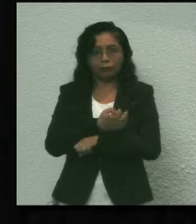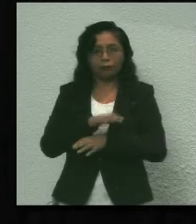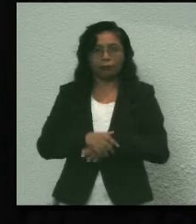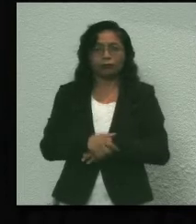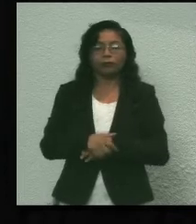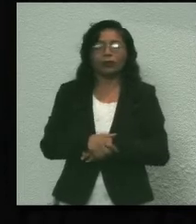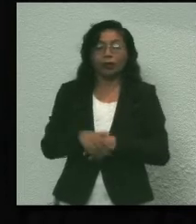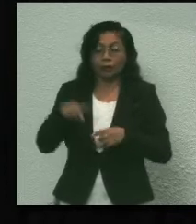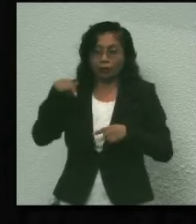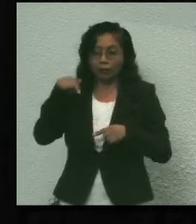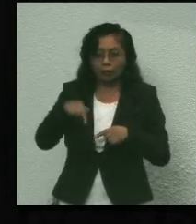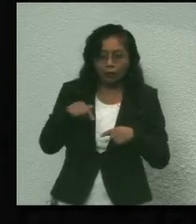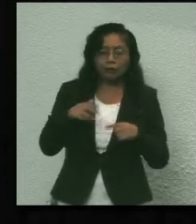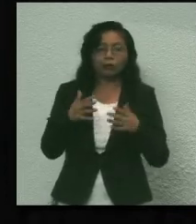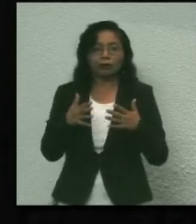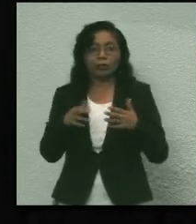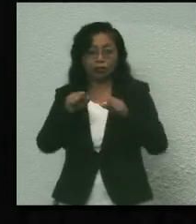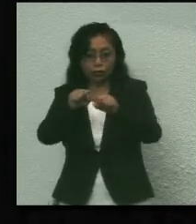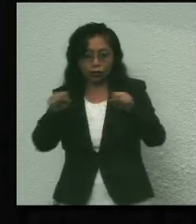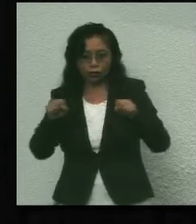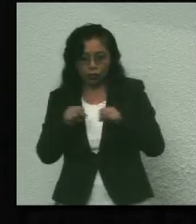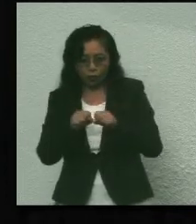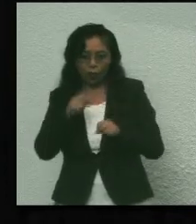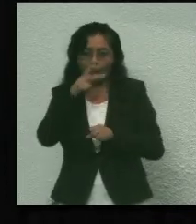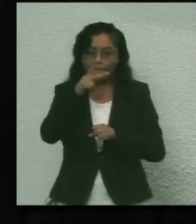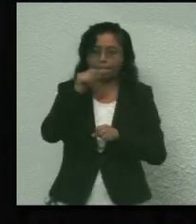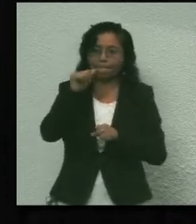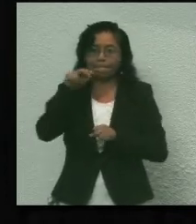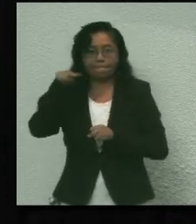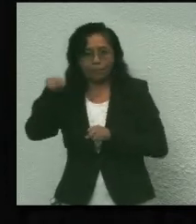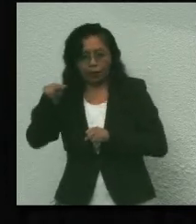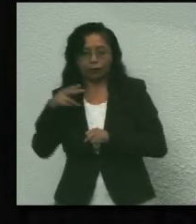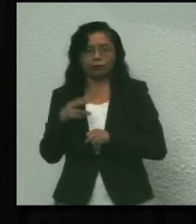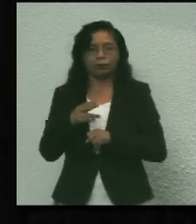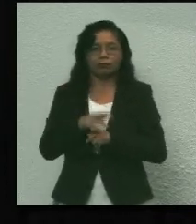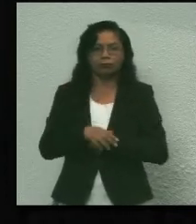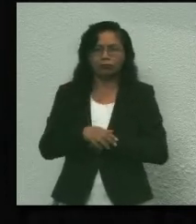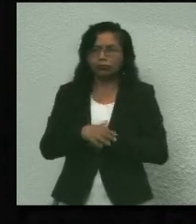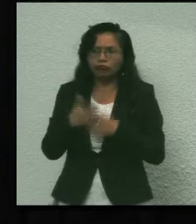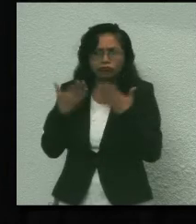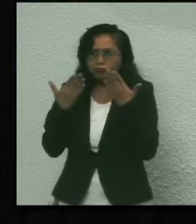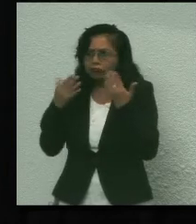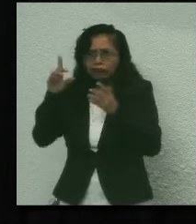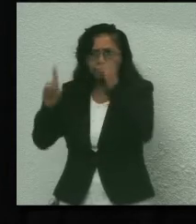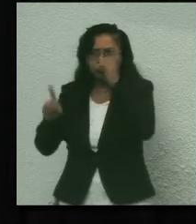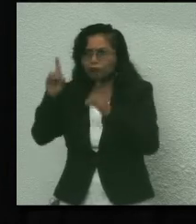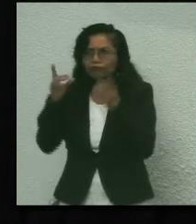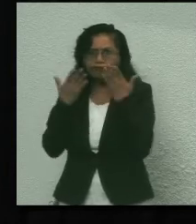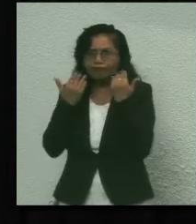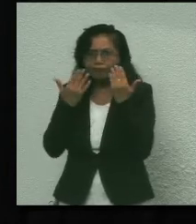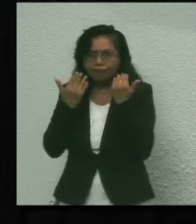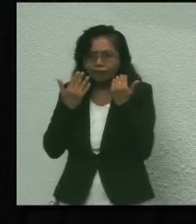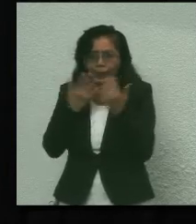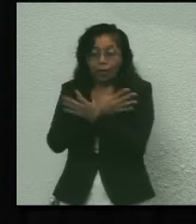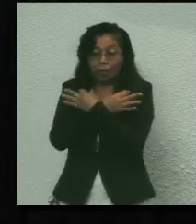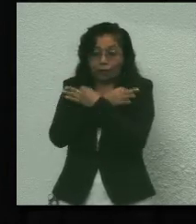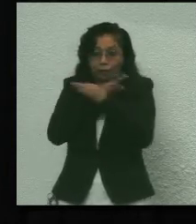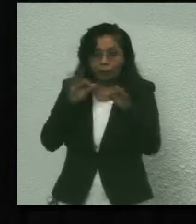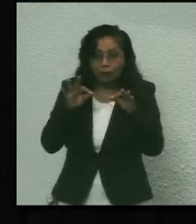fracción parlamentaria del Partido Acción Nacional, no dudamos que el mensaje del